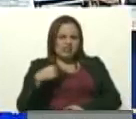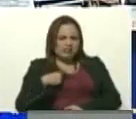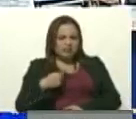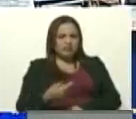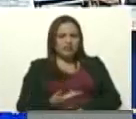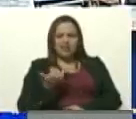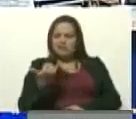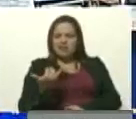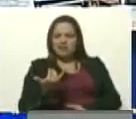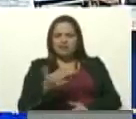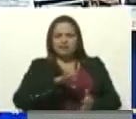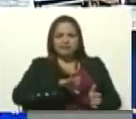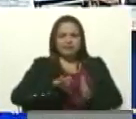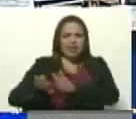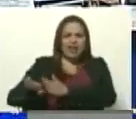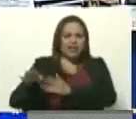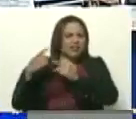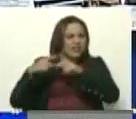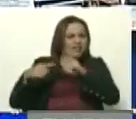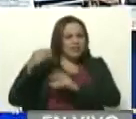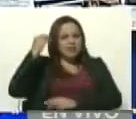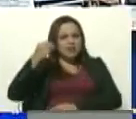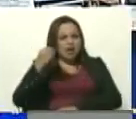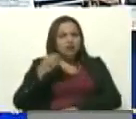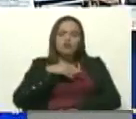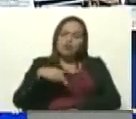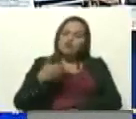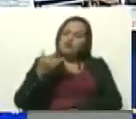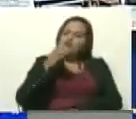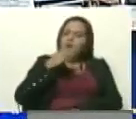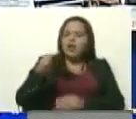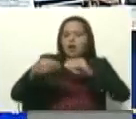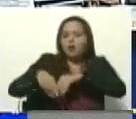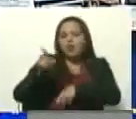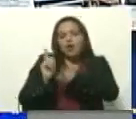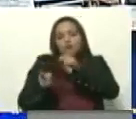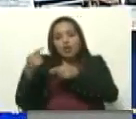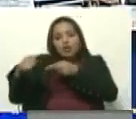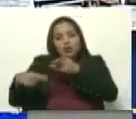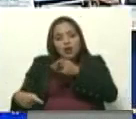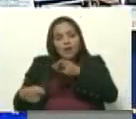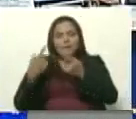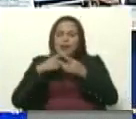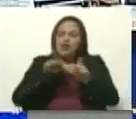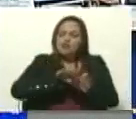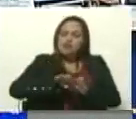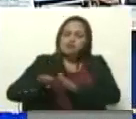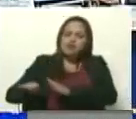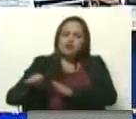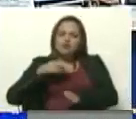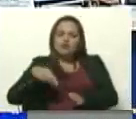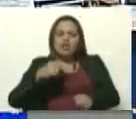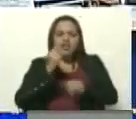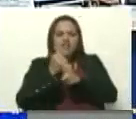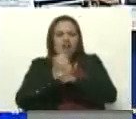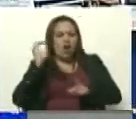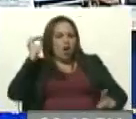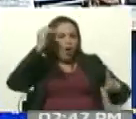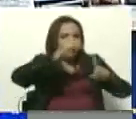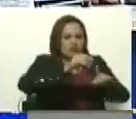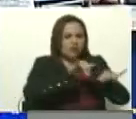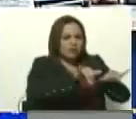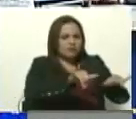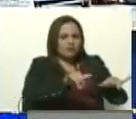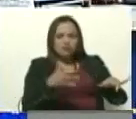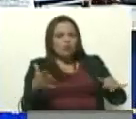las diferencias de lado, que las tenemos y las seguiremos teniendo. Pongamos las diferencias de lado, pero trabajemos por un objetivo común, que es